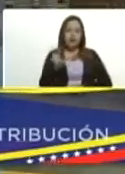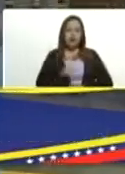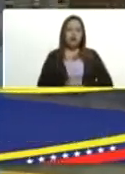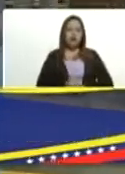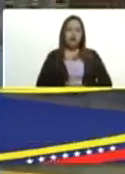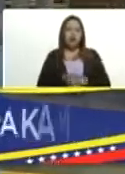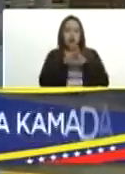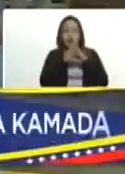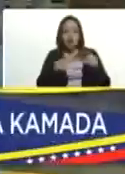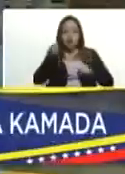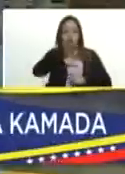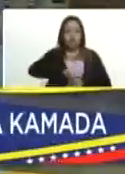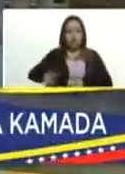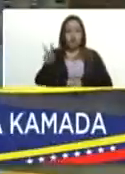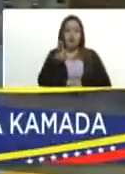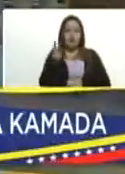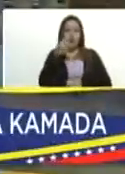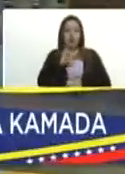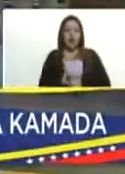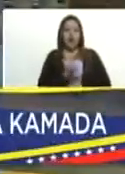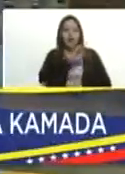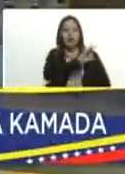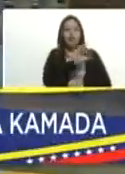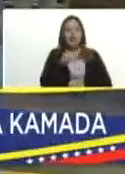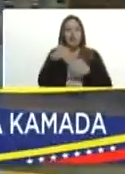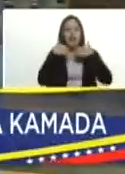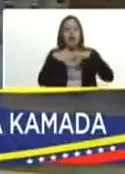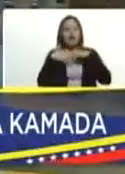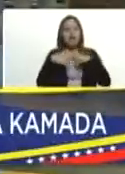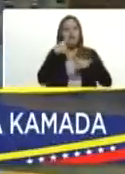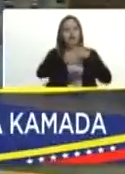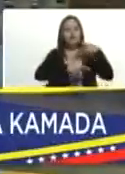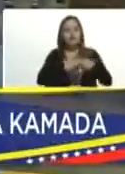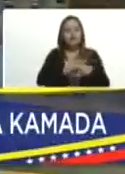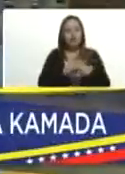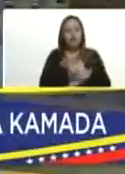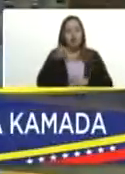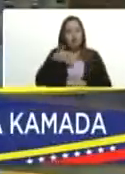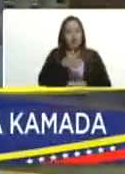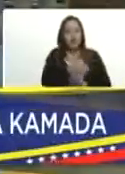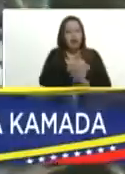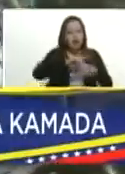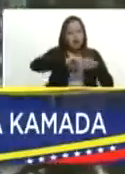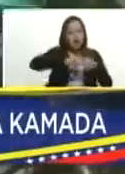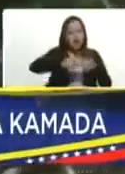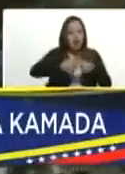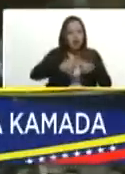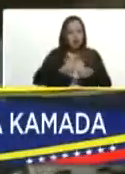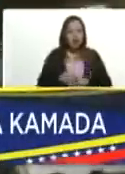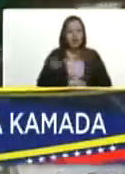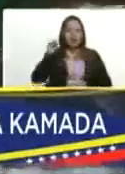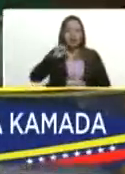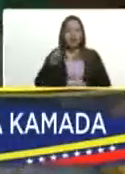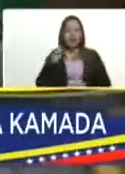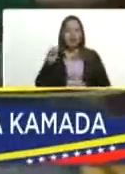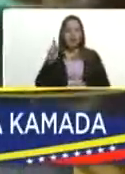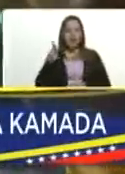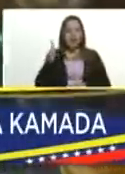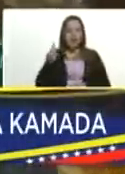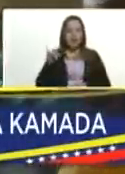todo el territorio nacional contamos con 30 plantas procesadoras de sardina en lata.